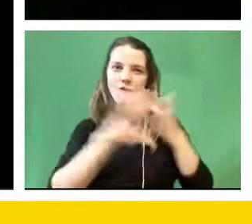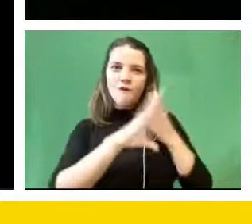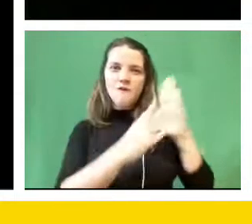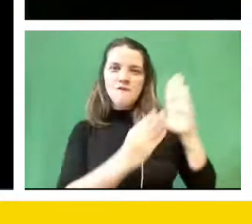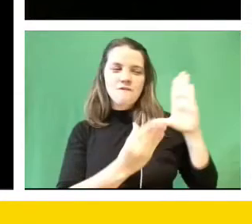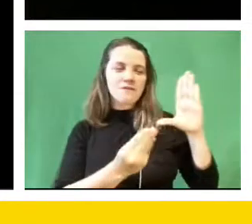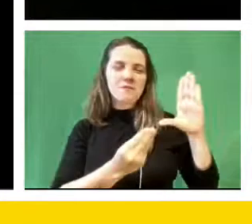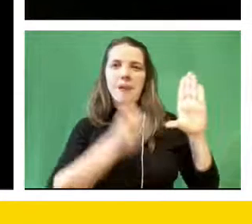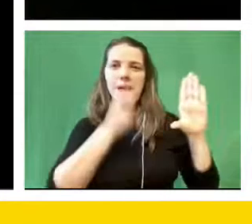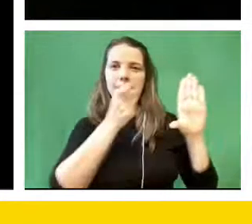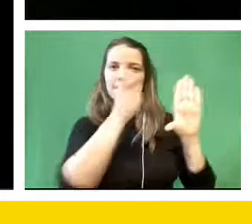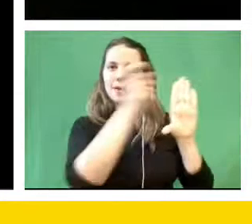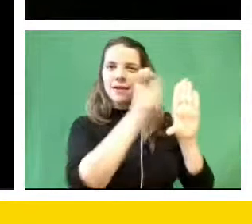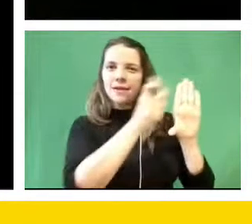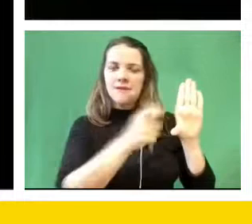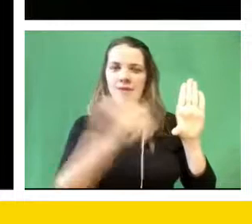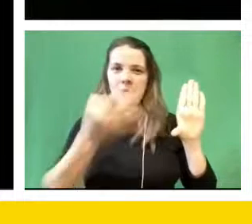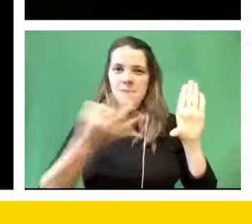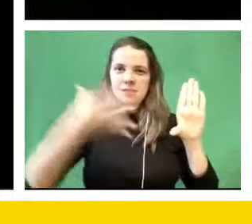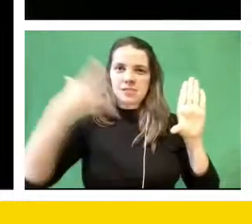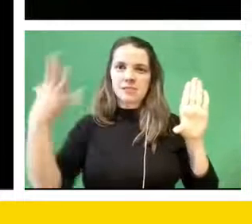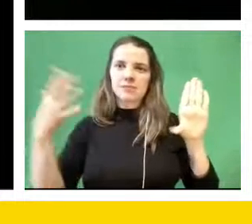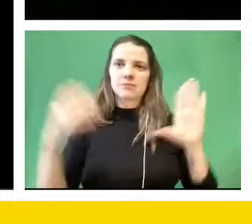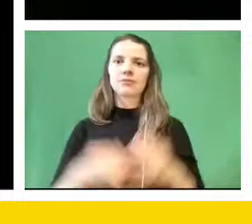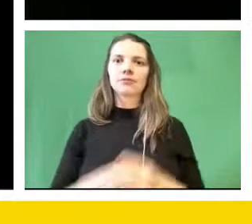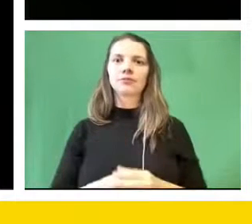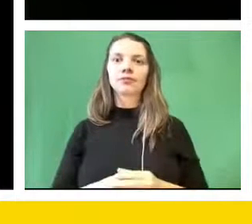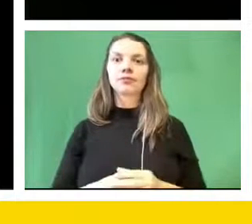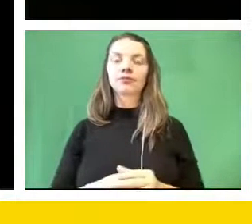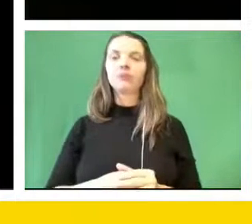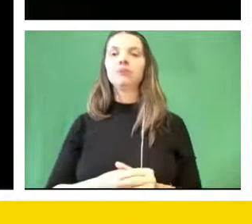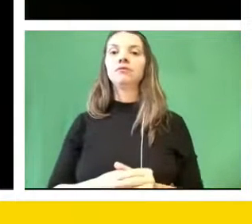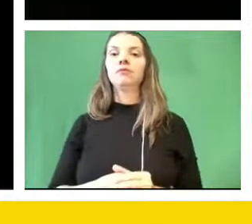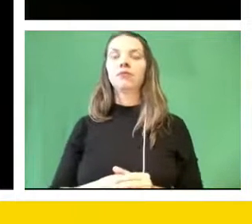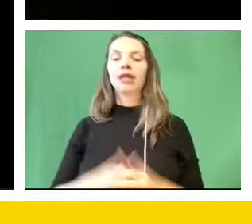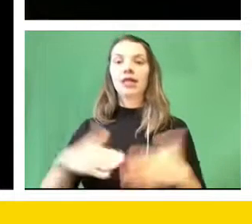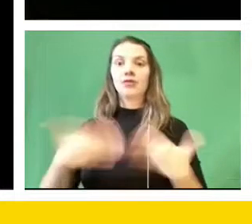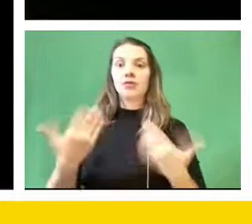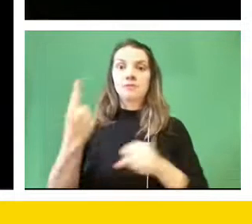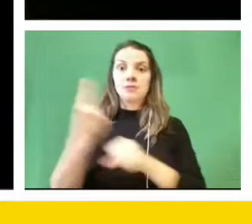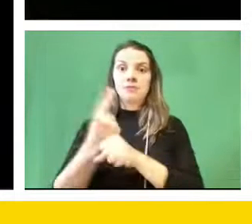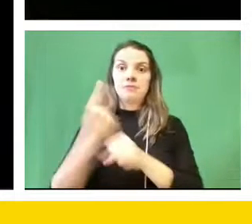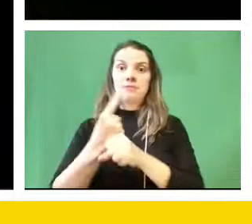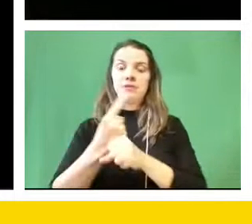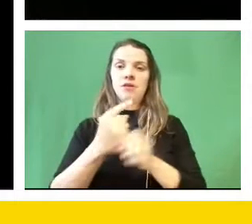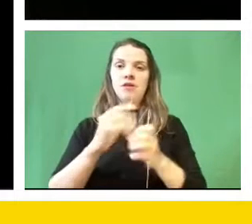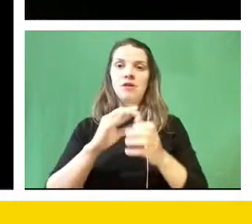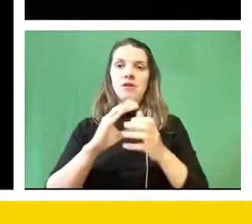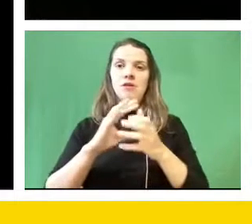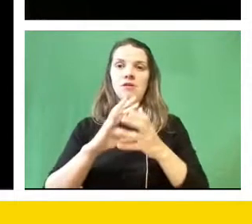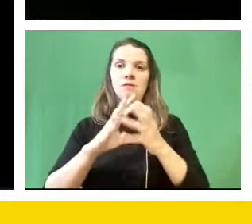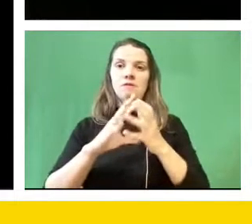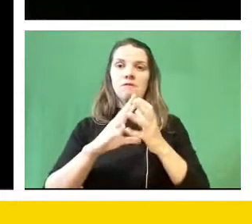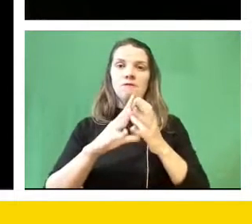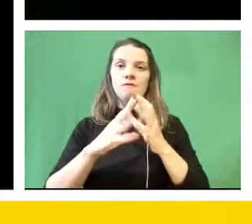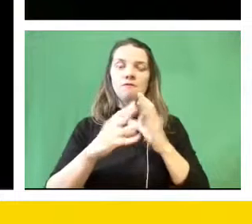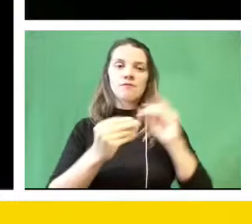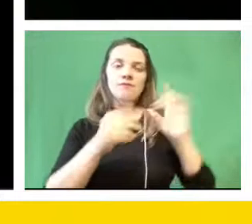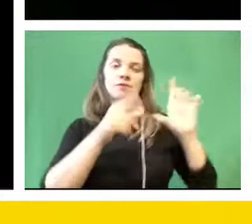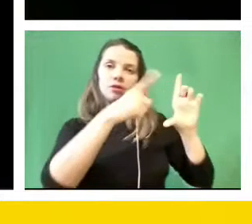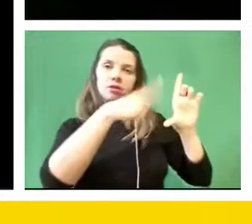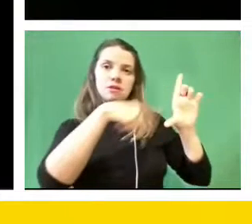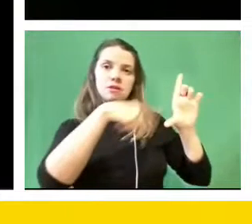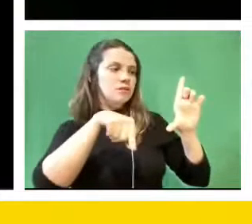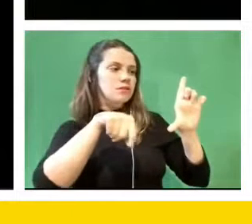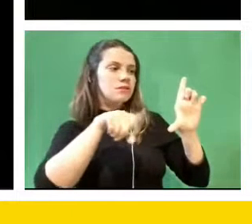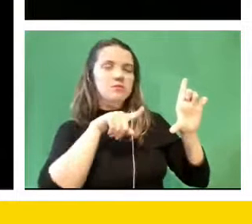principios se dividen en dos grupos, principios físicos y principios lógicos. los principios físicos tienen que ver con todo lo que tiene